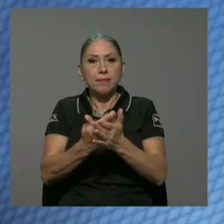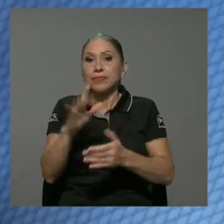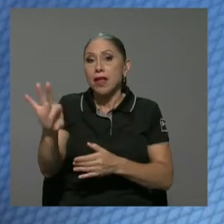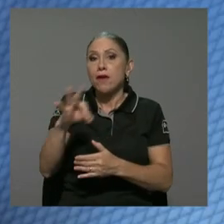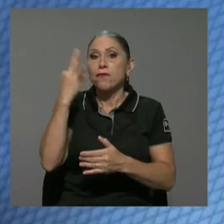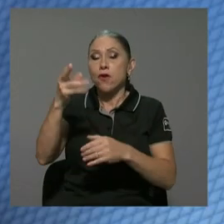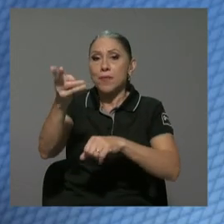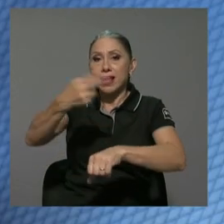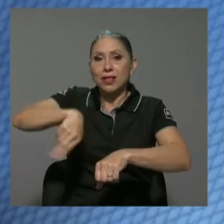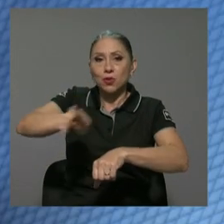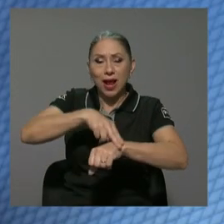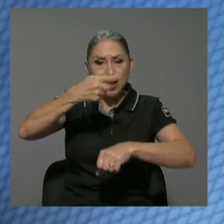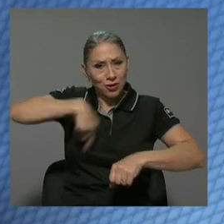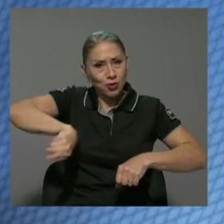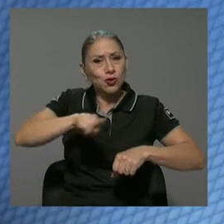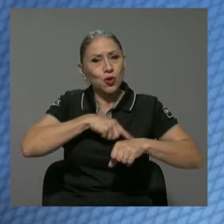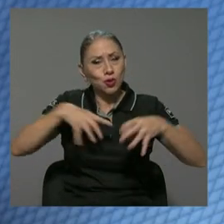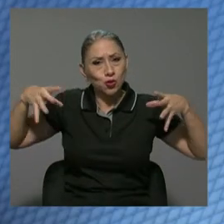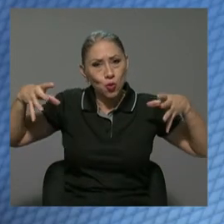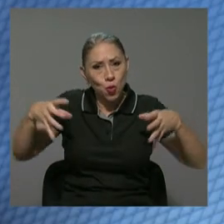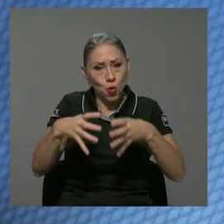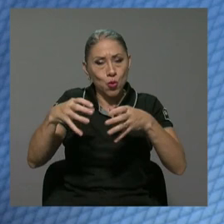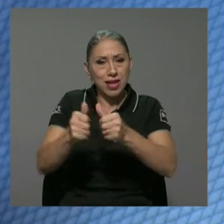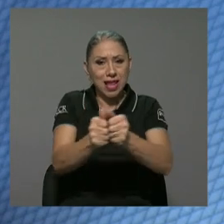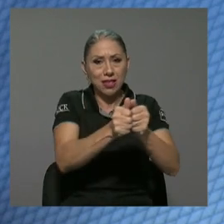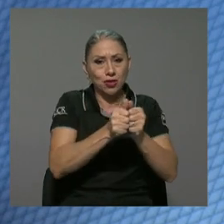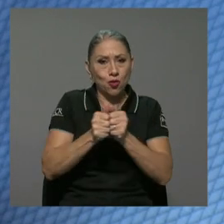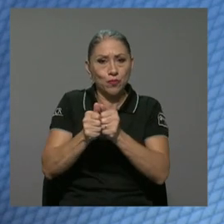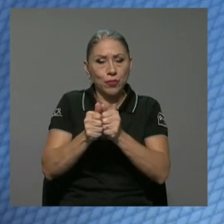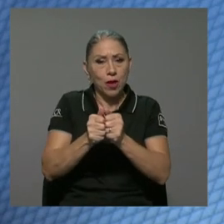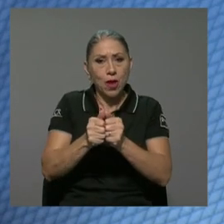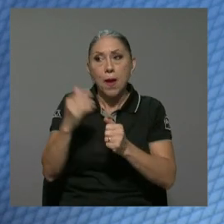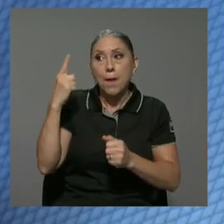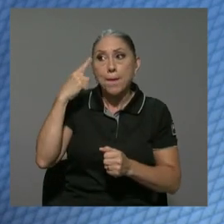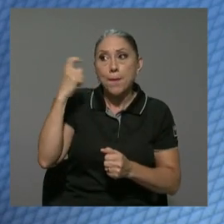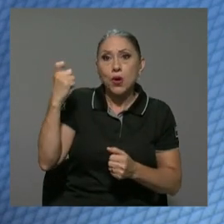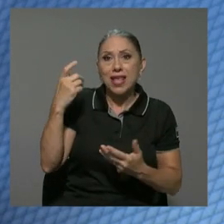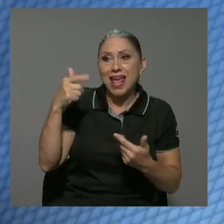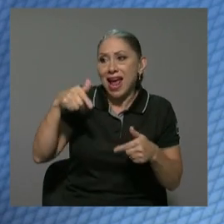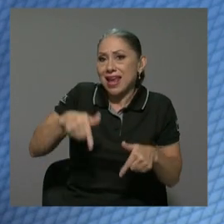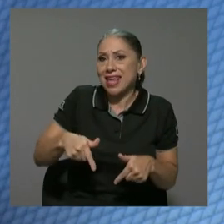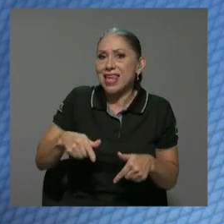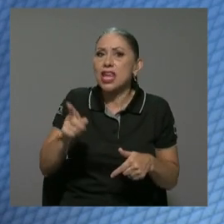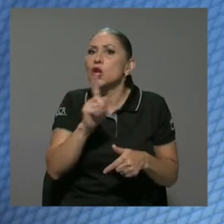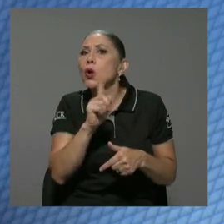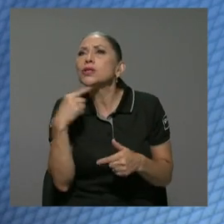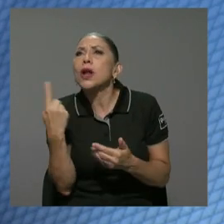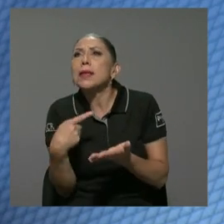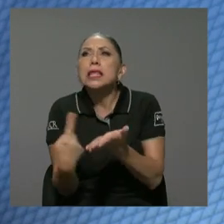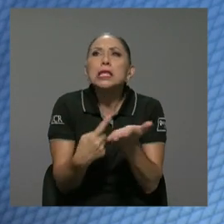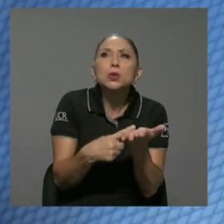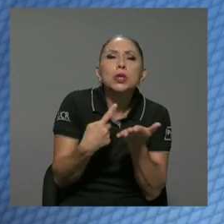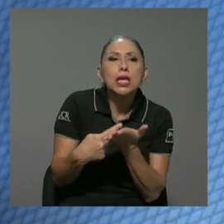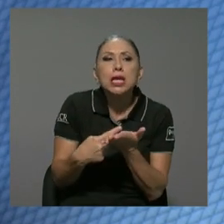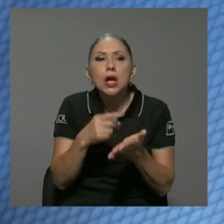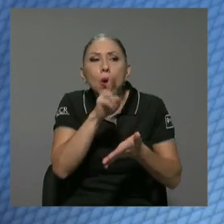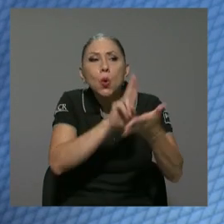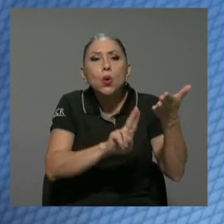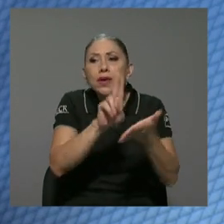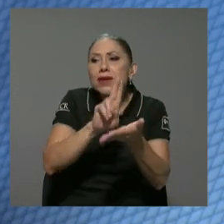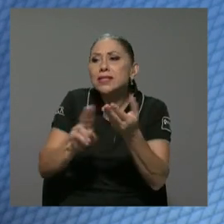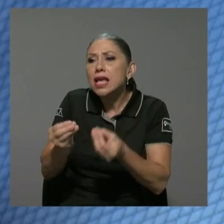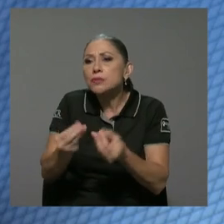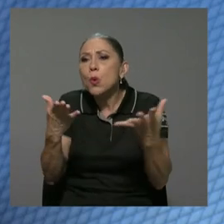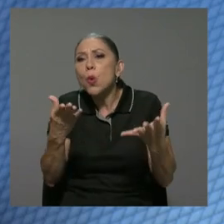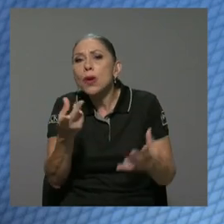estamos uniendo, precisamente porque aquí ya no está en juego si las universidades públicas tienen un presupuesto u otro, pero es